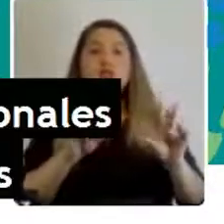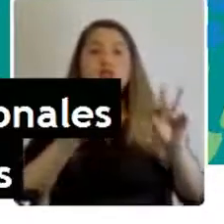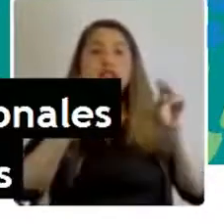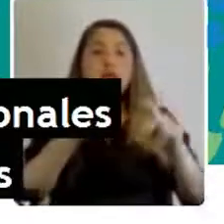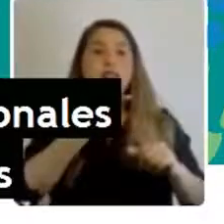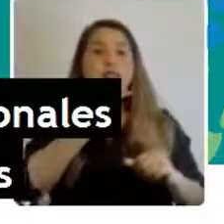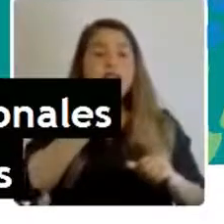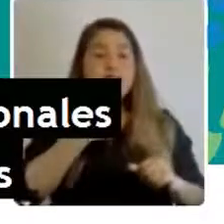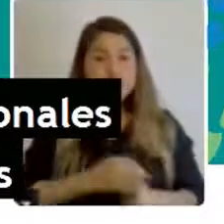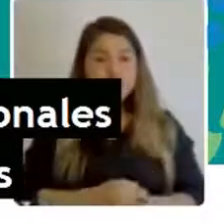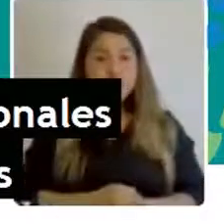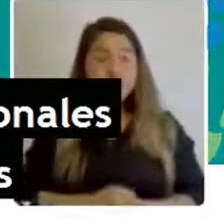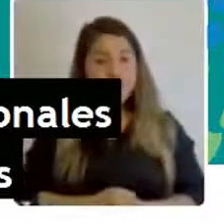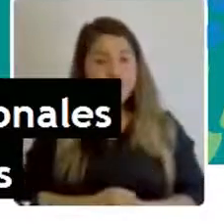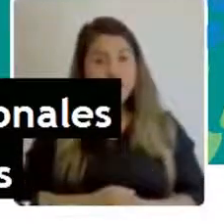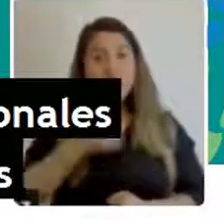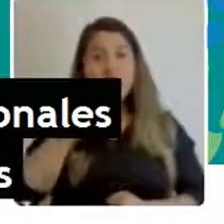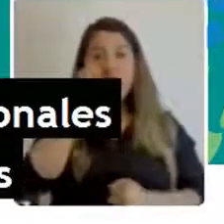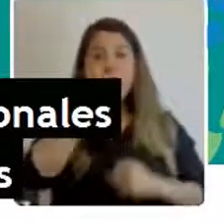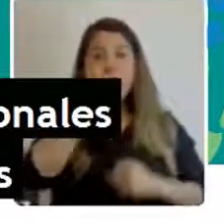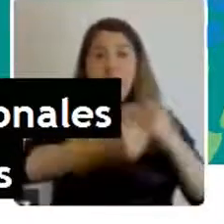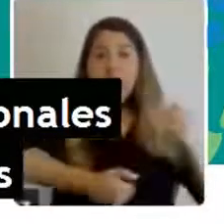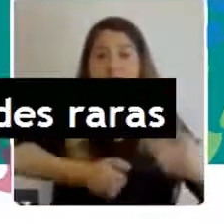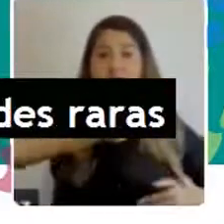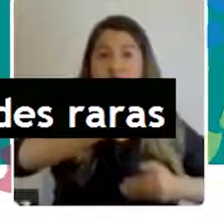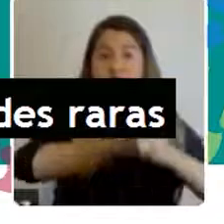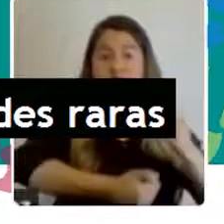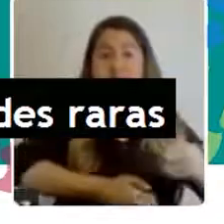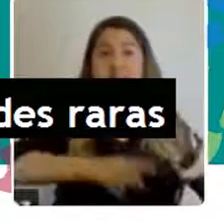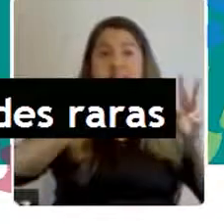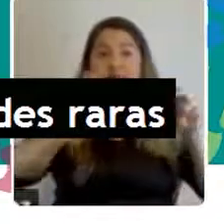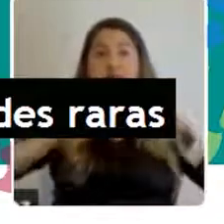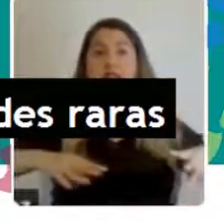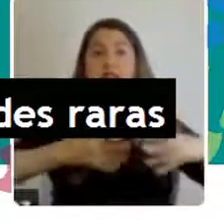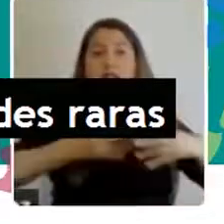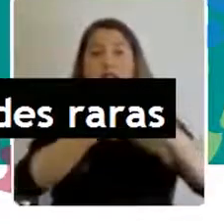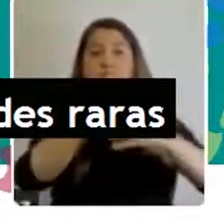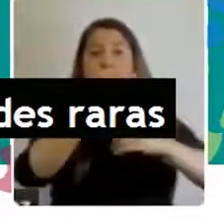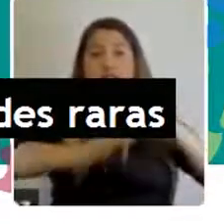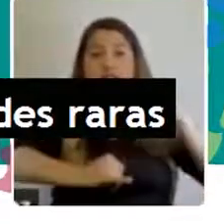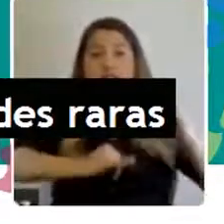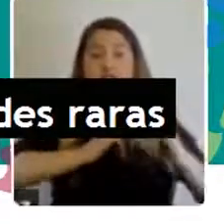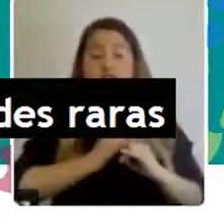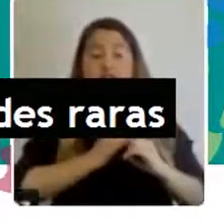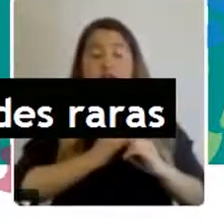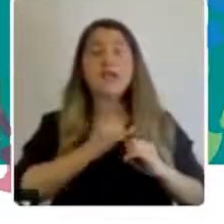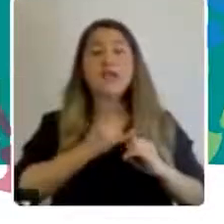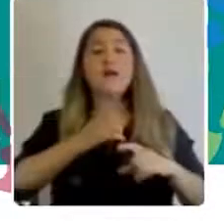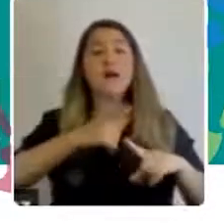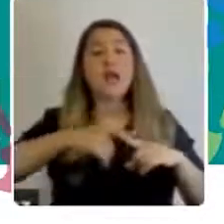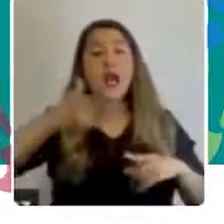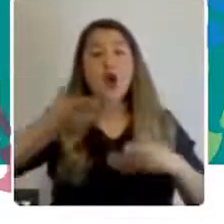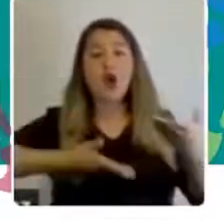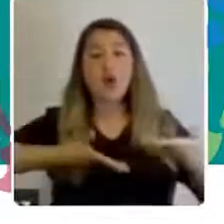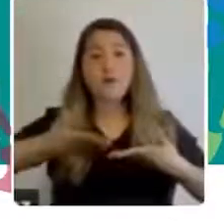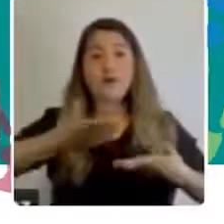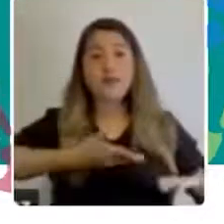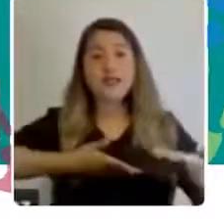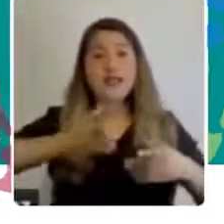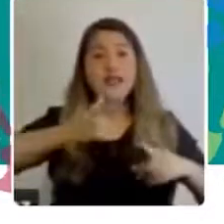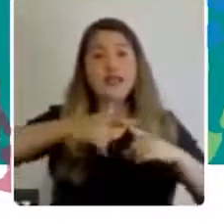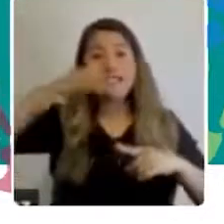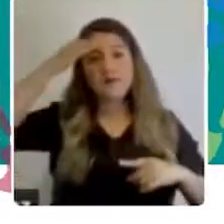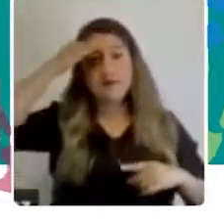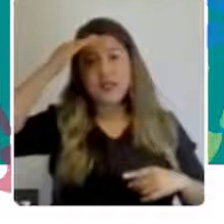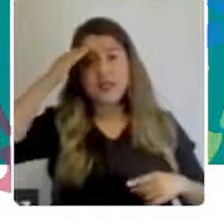Avanzar en la adhesión a redes internacionales que permitan compartir experiencia en materia de políticas de enfermedades raras y poco frecuentes. Si bien es cierto, las decisiones